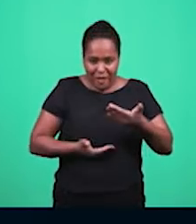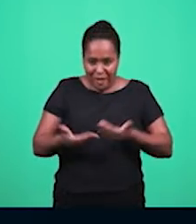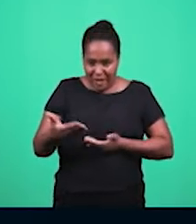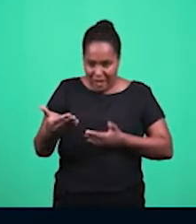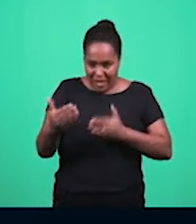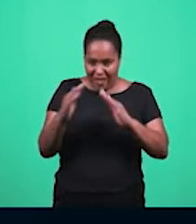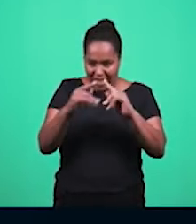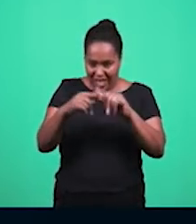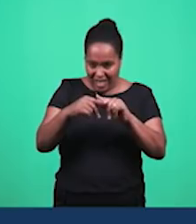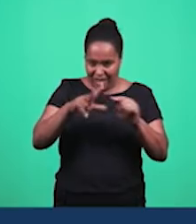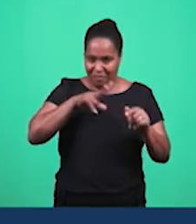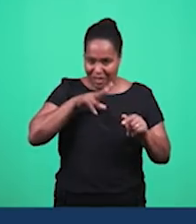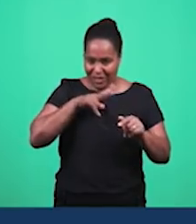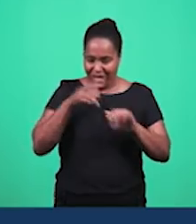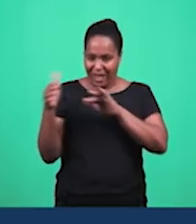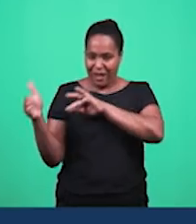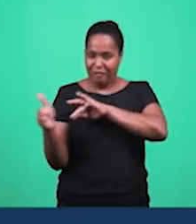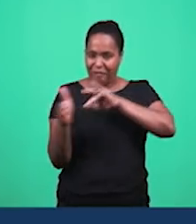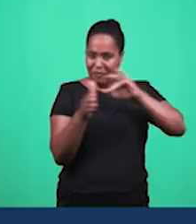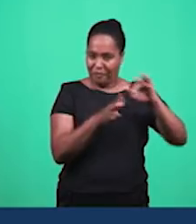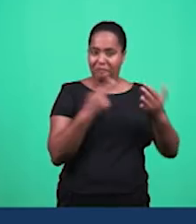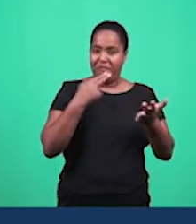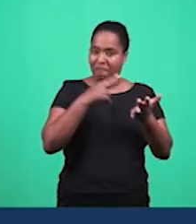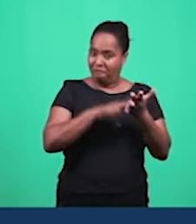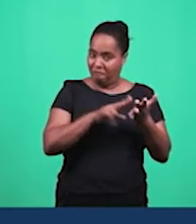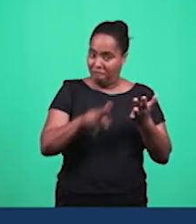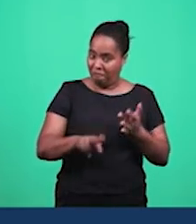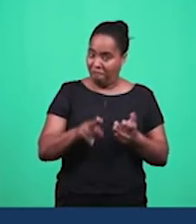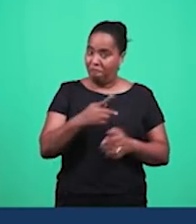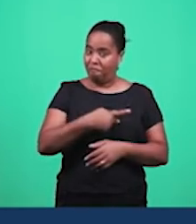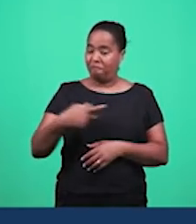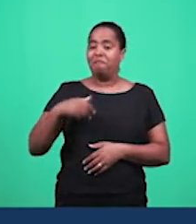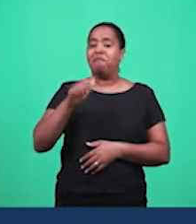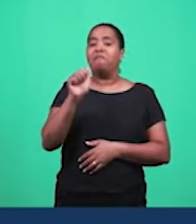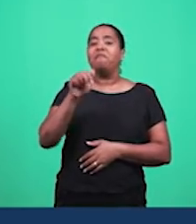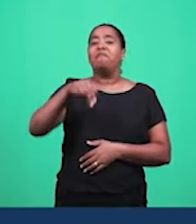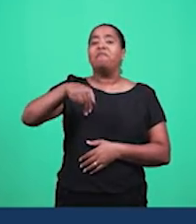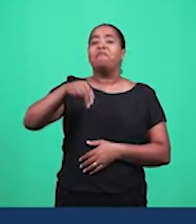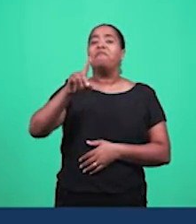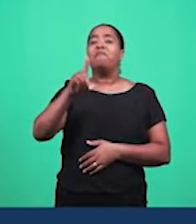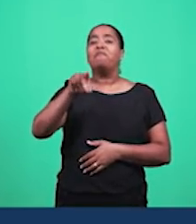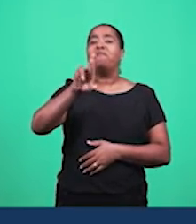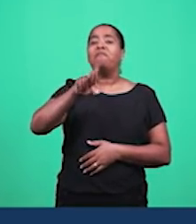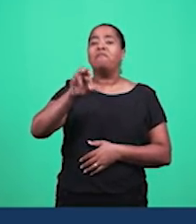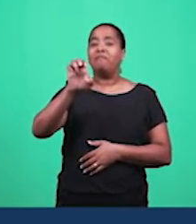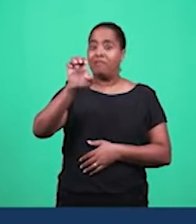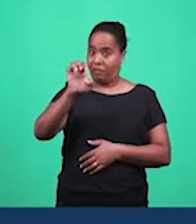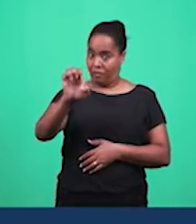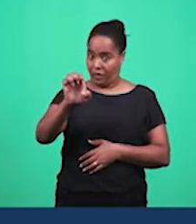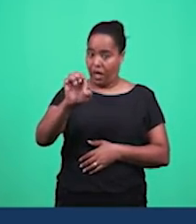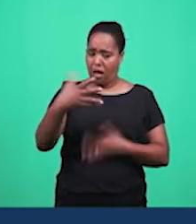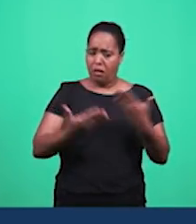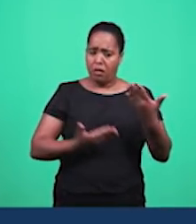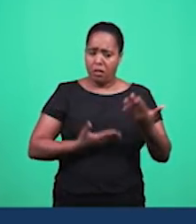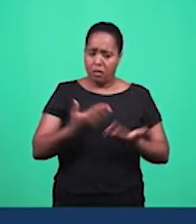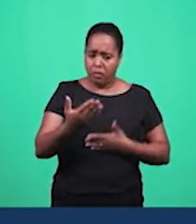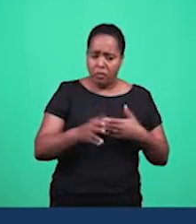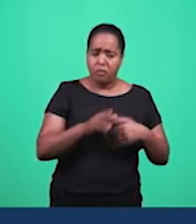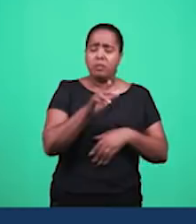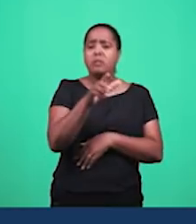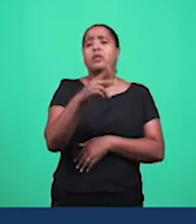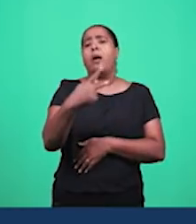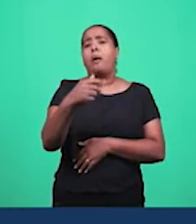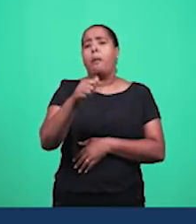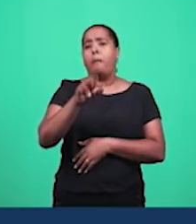iglesias recado pastoral del pastor andré luiz y loureiro bautista a los hermanos de la iglesia